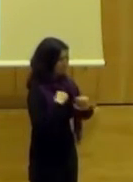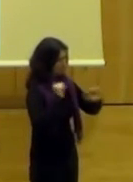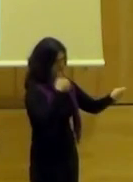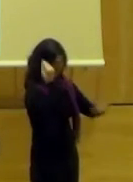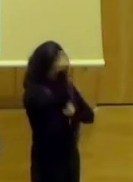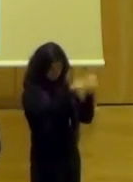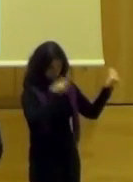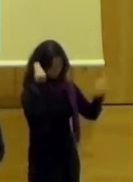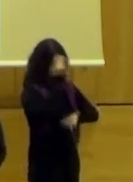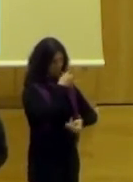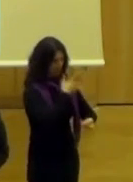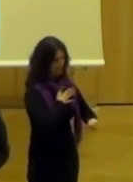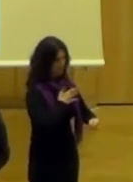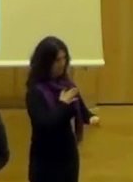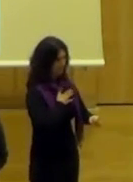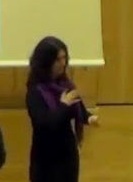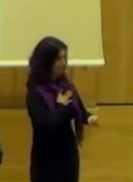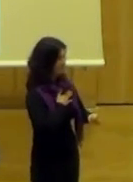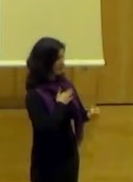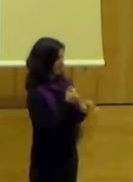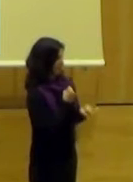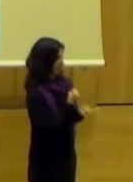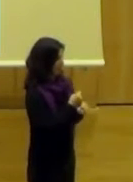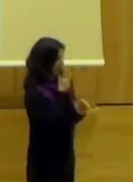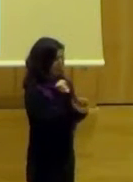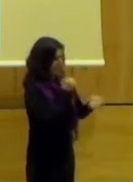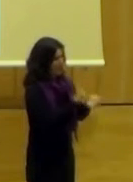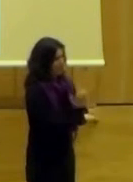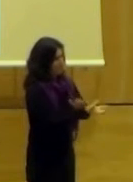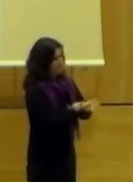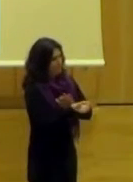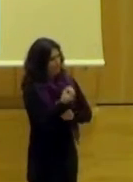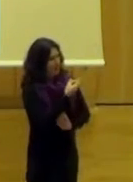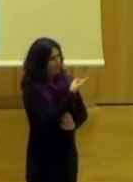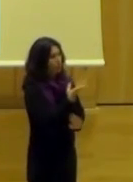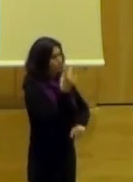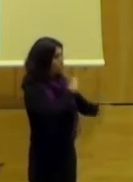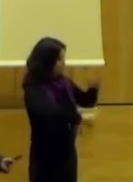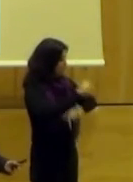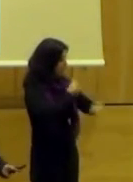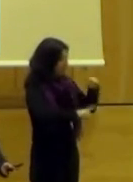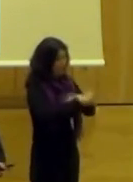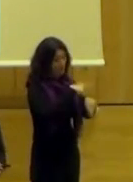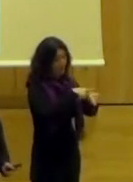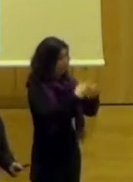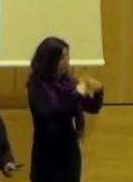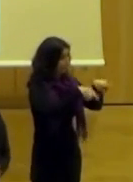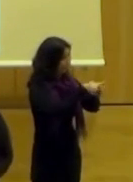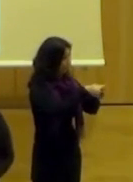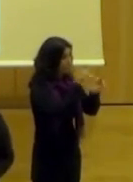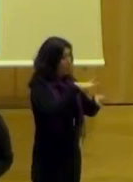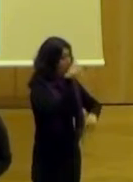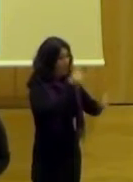a cuestionar nuestro propio trabajo. Decimos, empiezan a existir una serie de problemas que equiparan